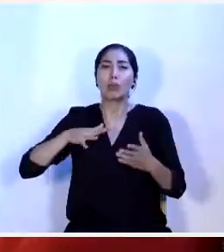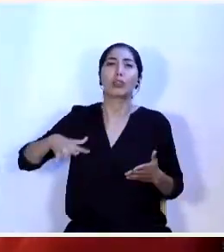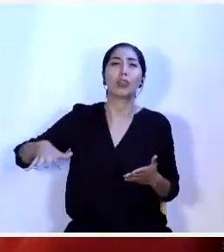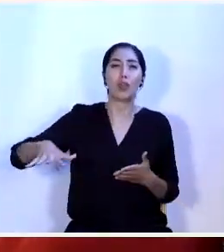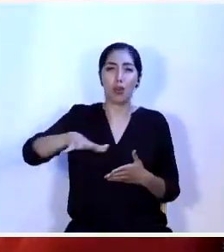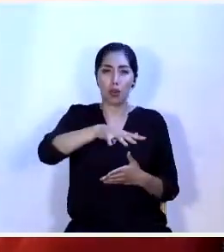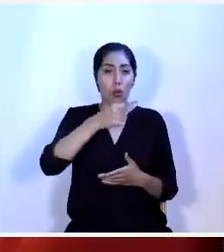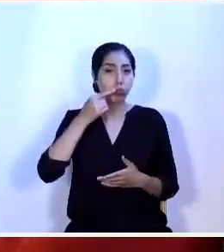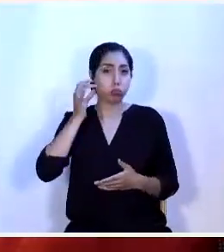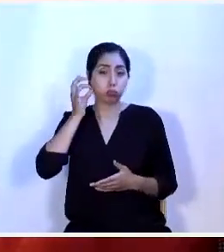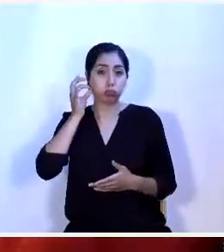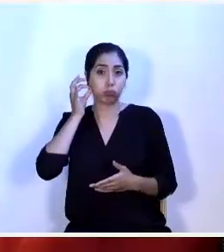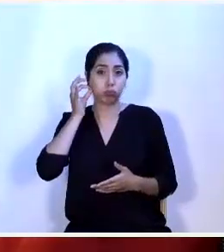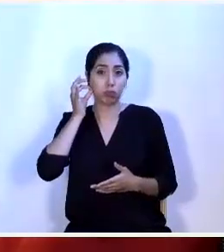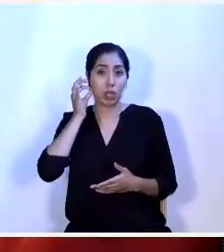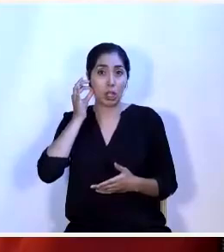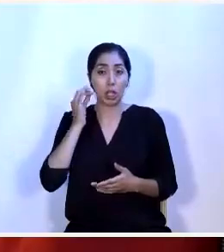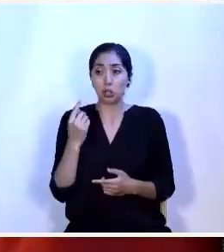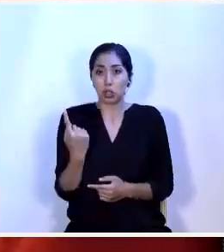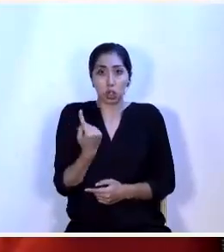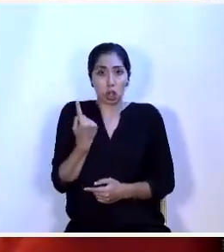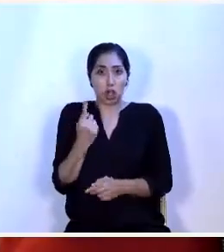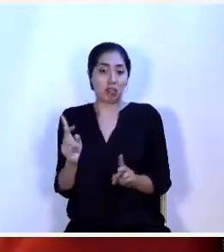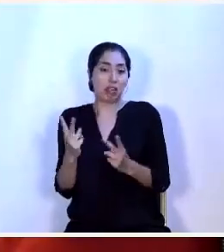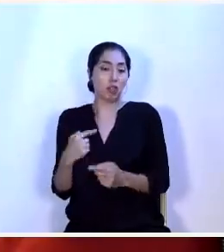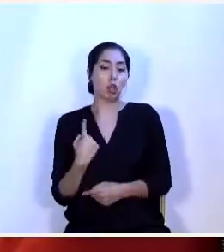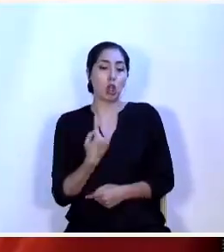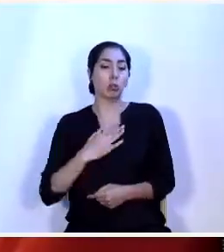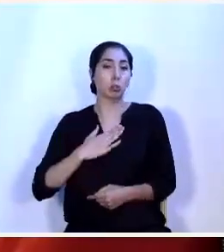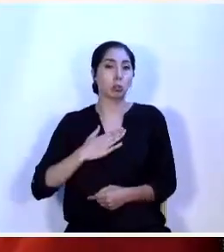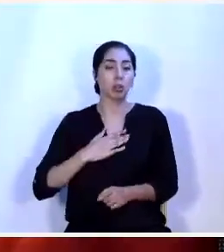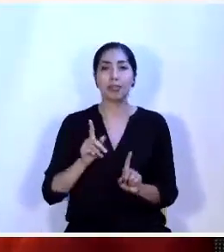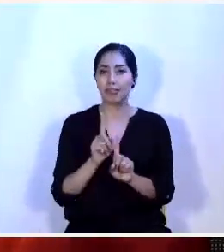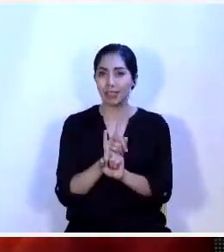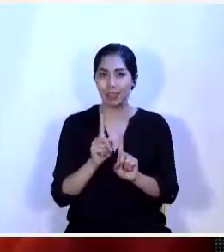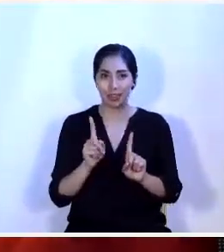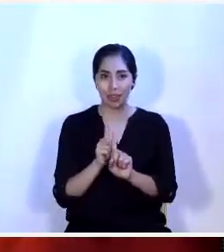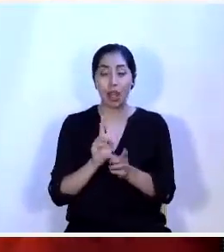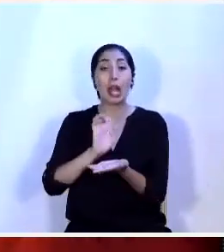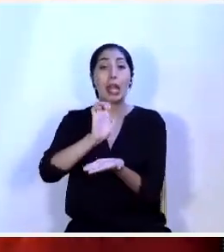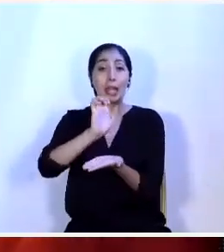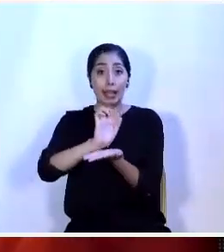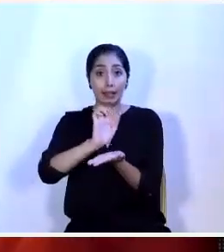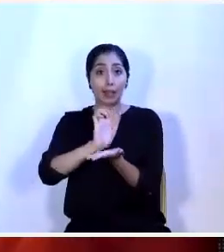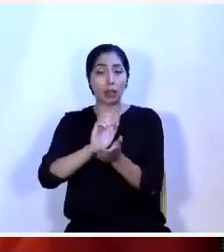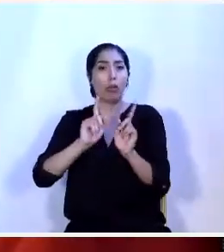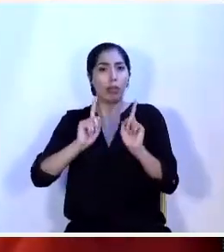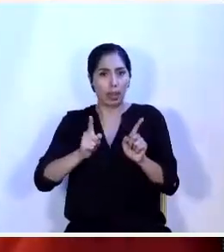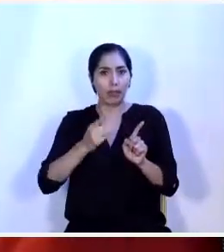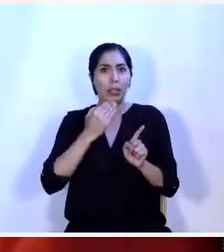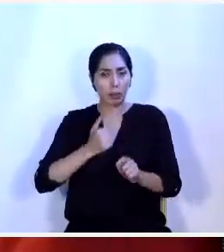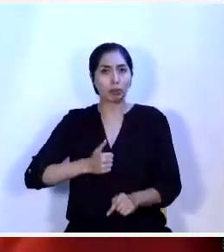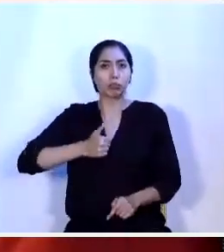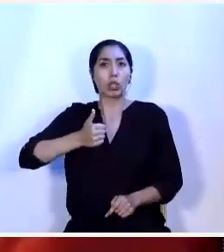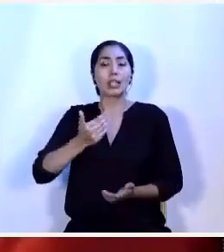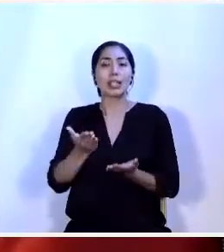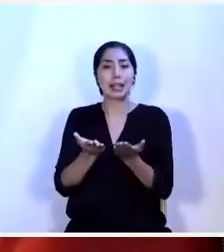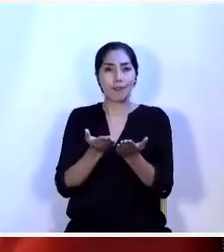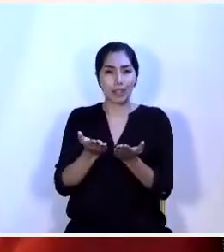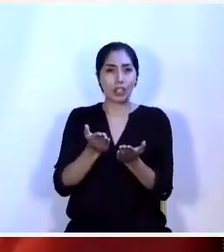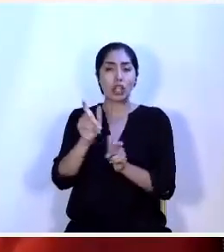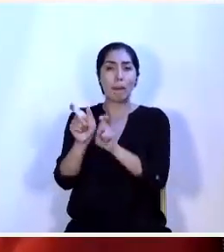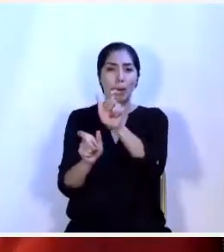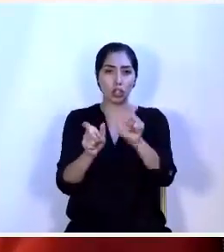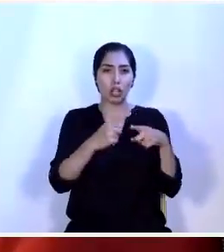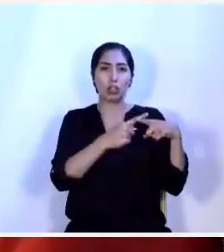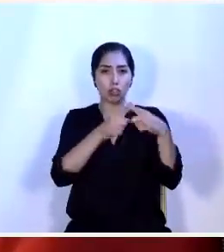y todos. Nadie se va a salvar solo. Por cierto, esto dando por hecho de que el Estado tiene que estar al servicio de las personas y la sociedad, y